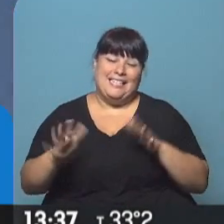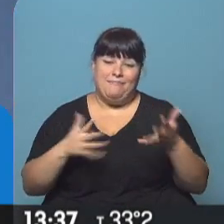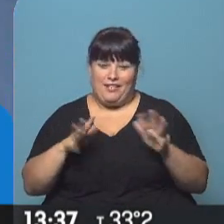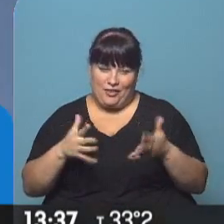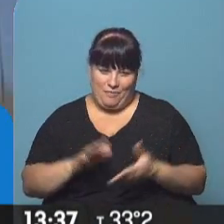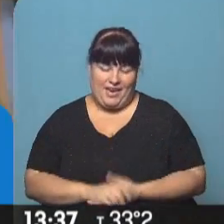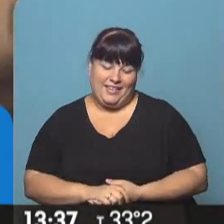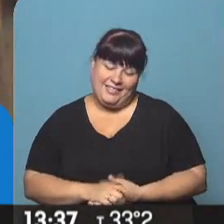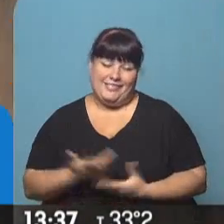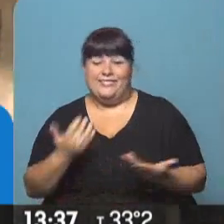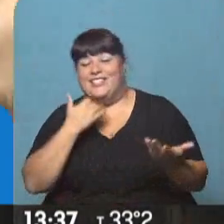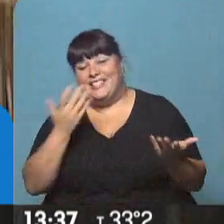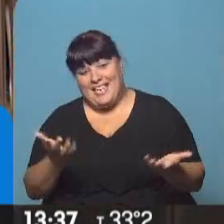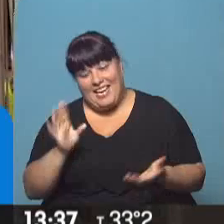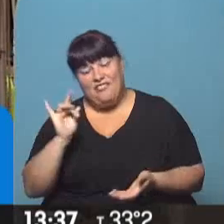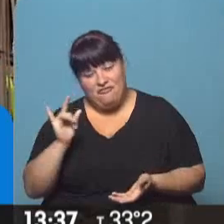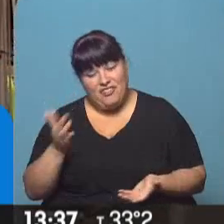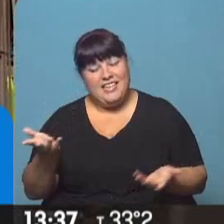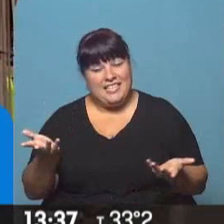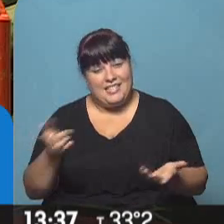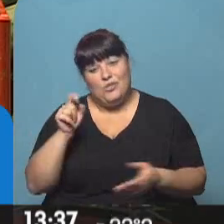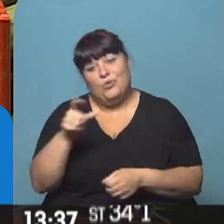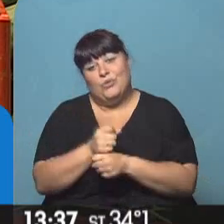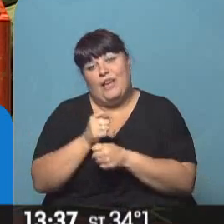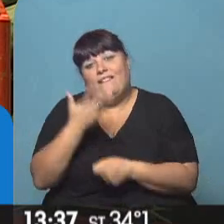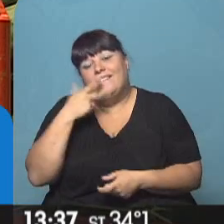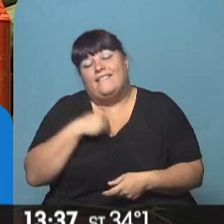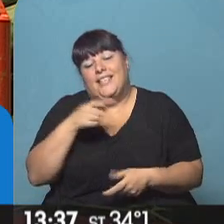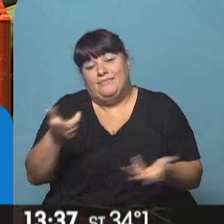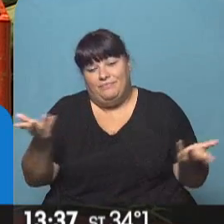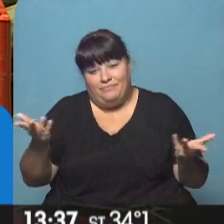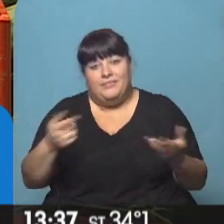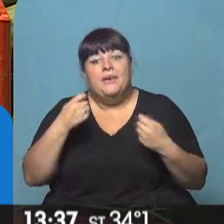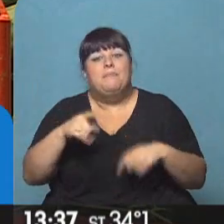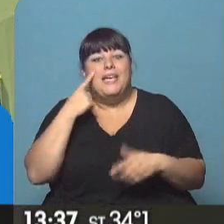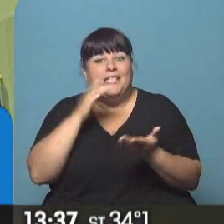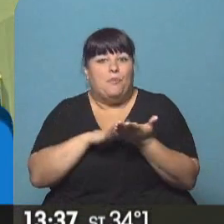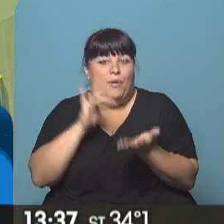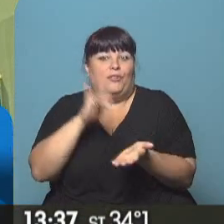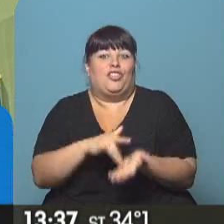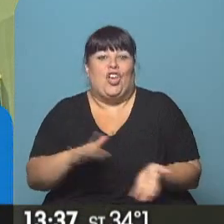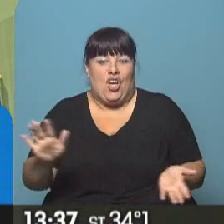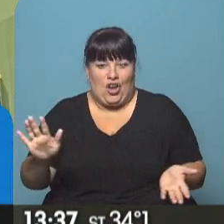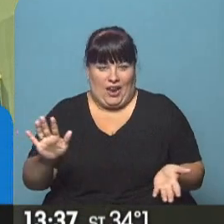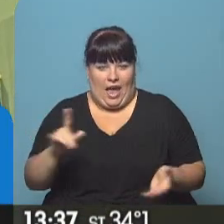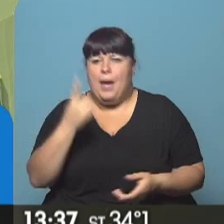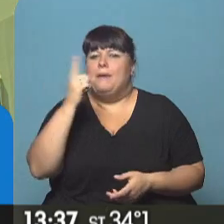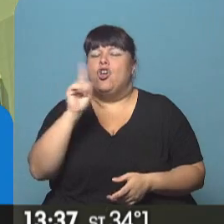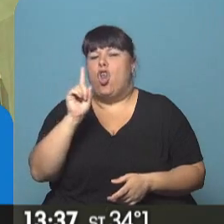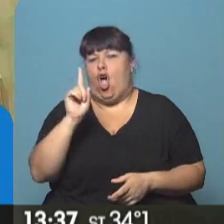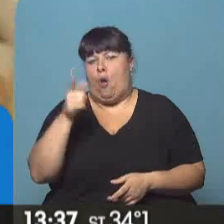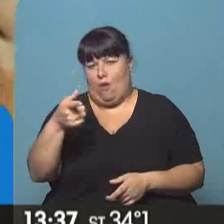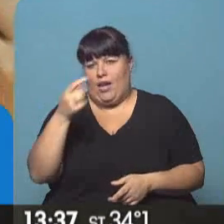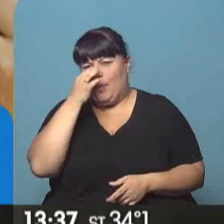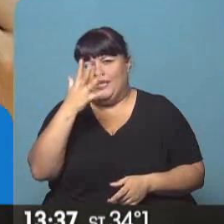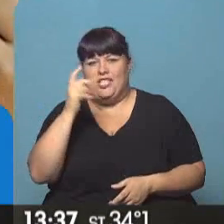menos. Es difícil, es su trabajo, es lo que le gusta. Tu primera experiencia. No, no, es su primera experiencia porque